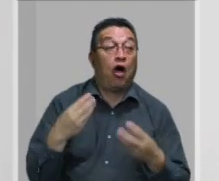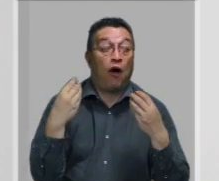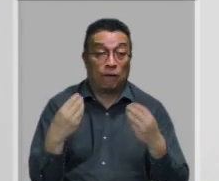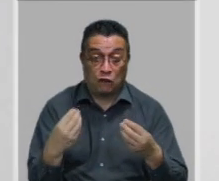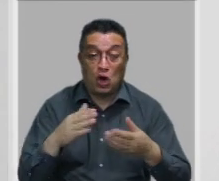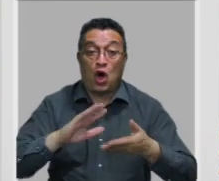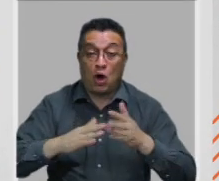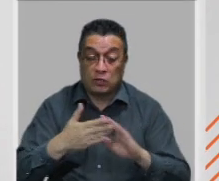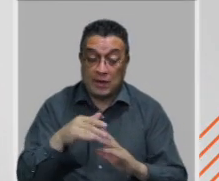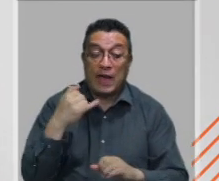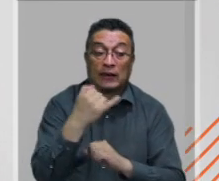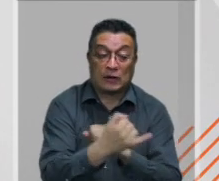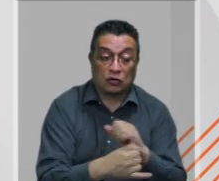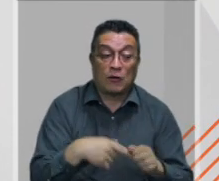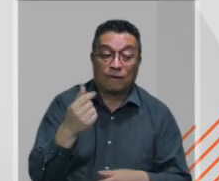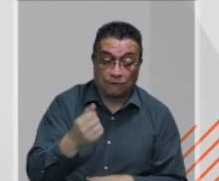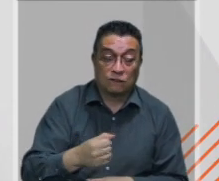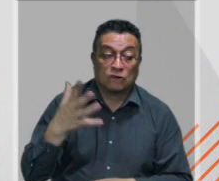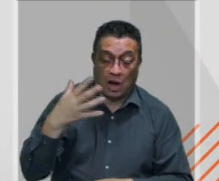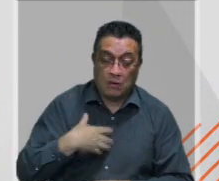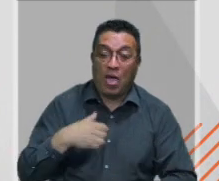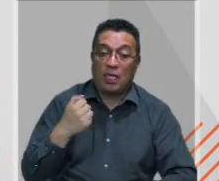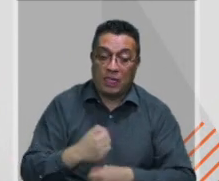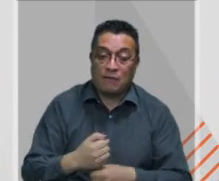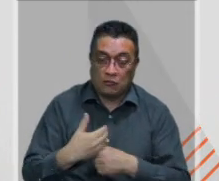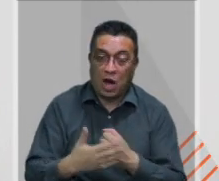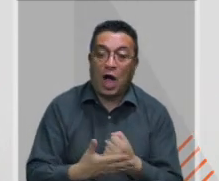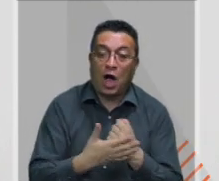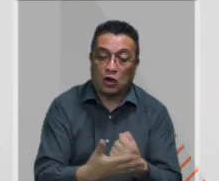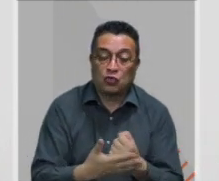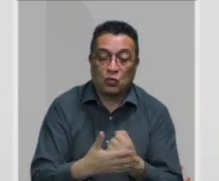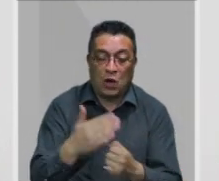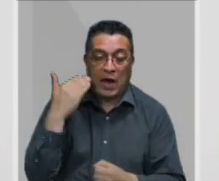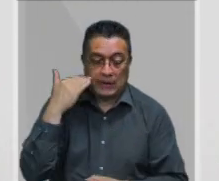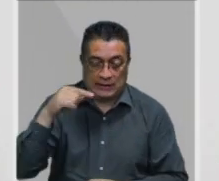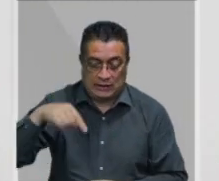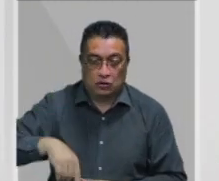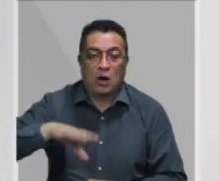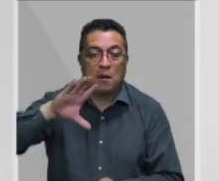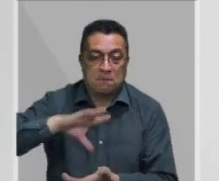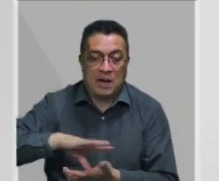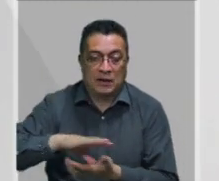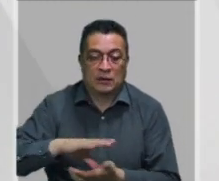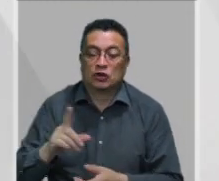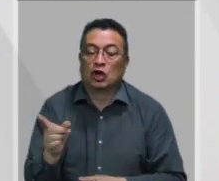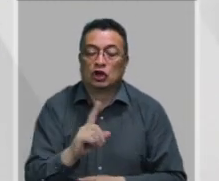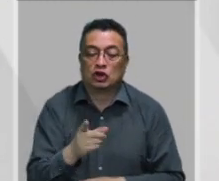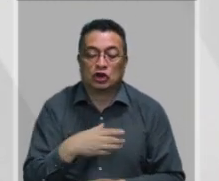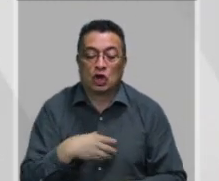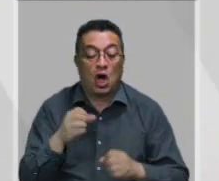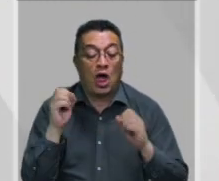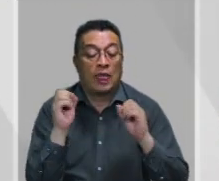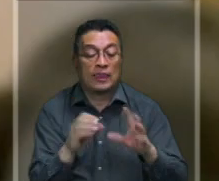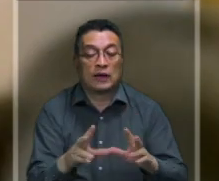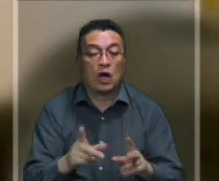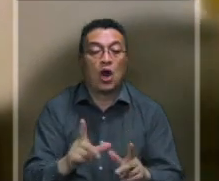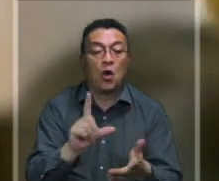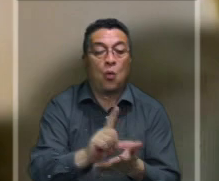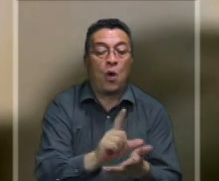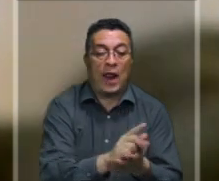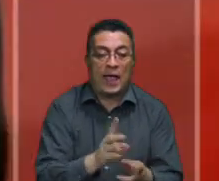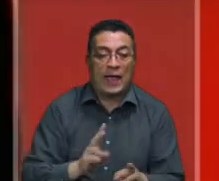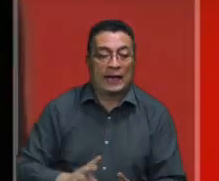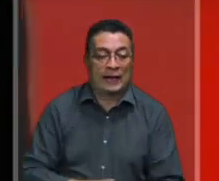comunidad internacional haya valorado nuestro trabajo para ayudar a los niños de nuestro país, que no los dejemos en las zonas de guerra.